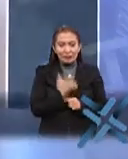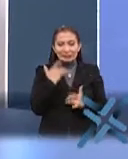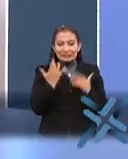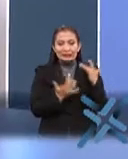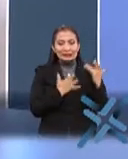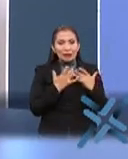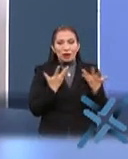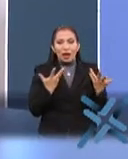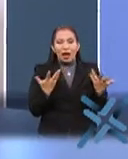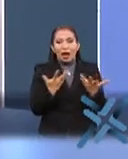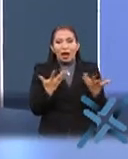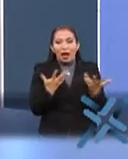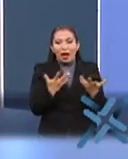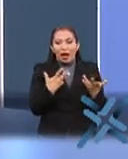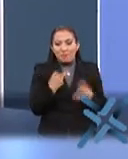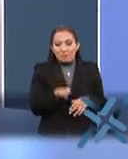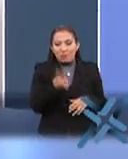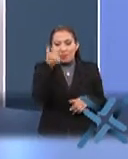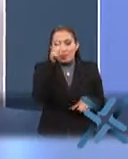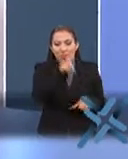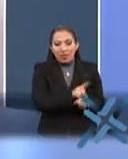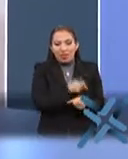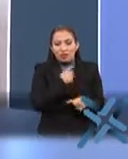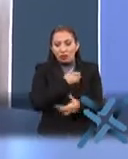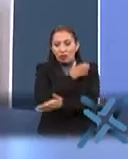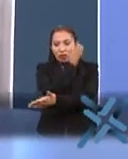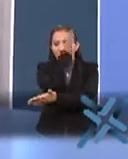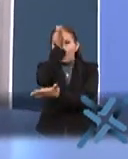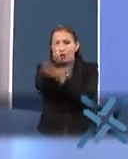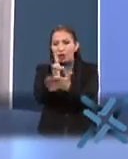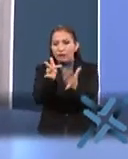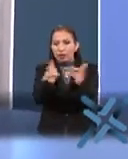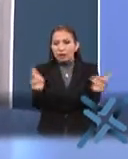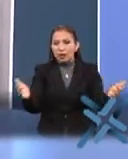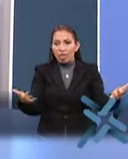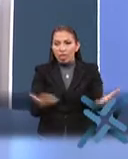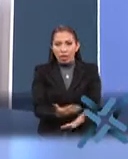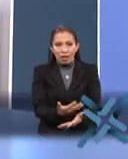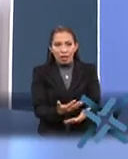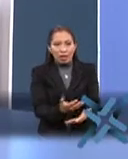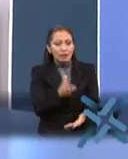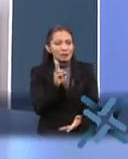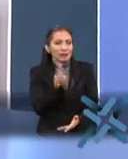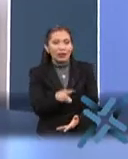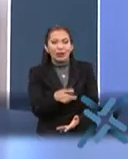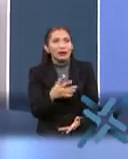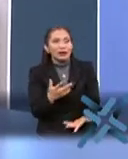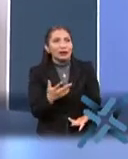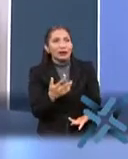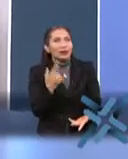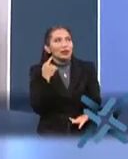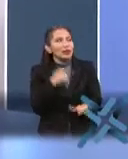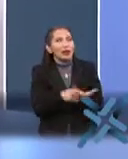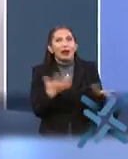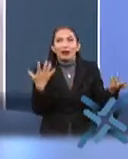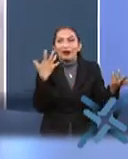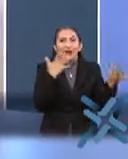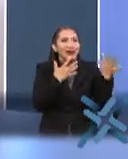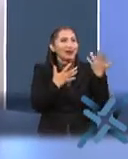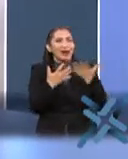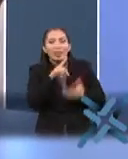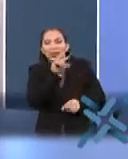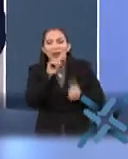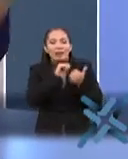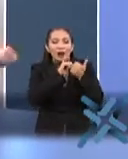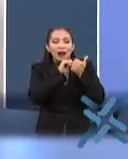sensación indescriptible. Tan solo el primer día cuando yo llegué a Francia, sinceramente decía, no me lo voy a creer. Pero ya es